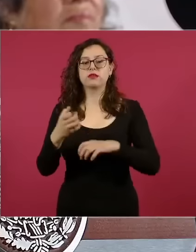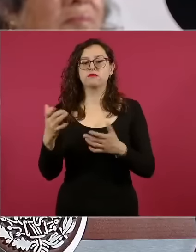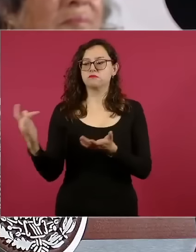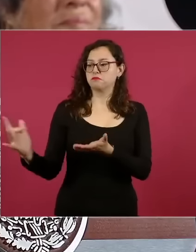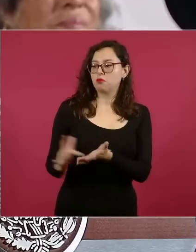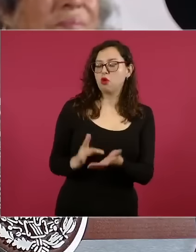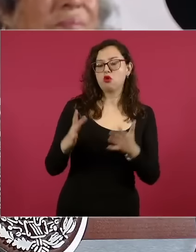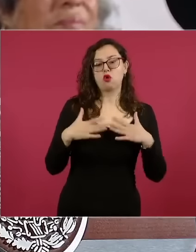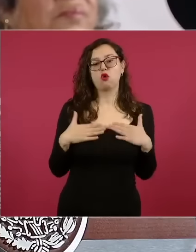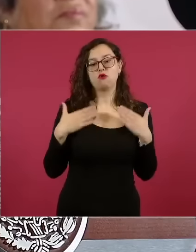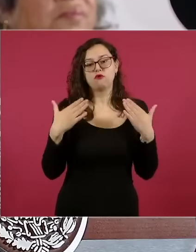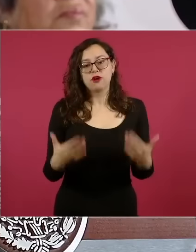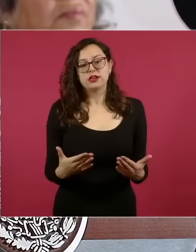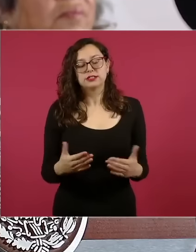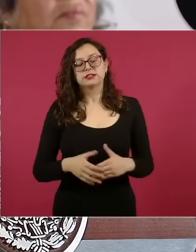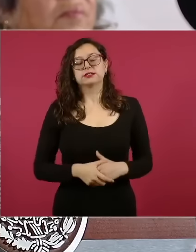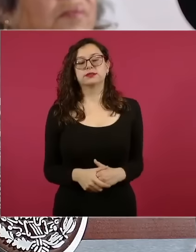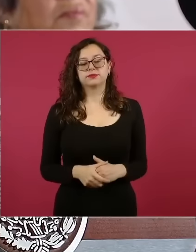confianza.